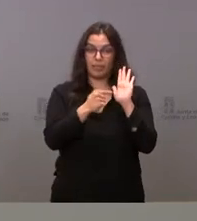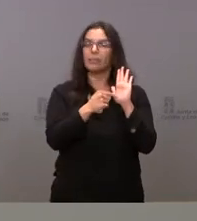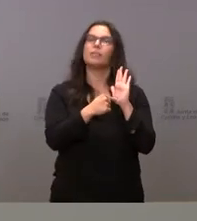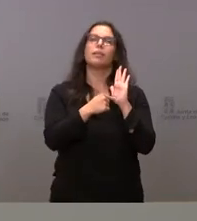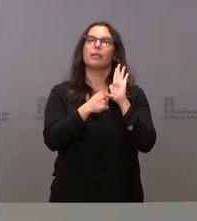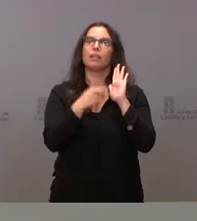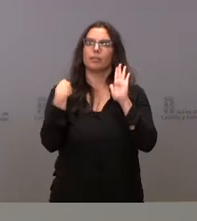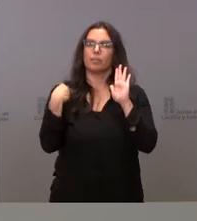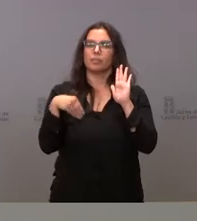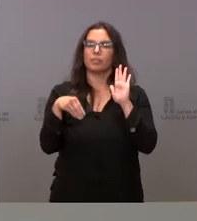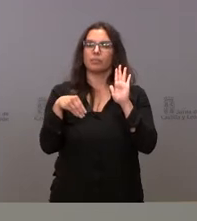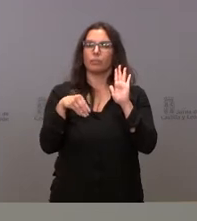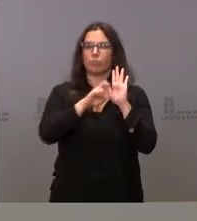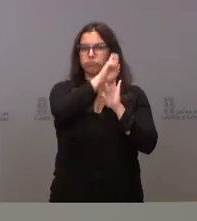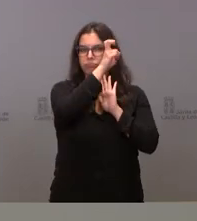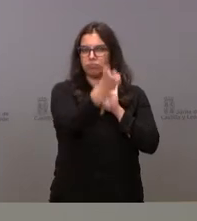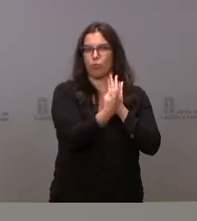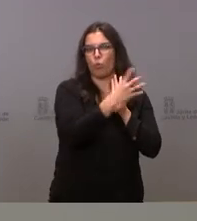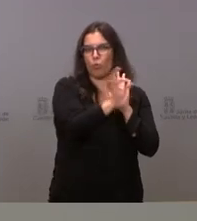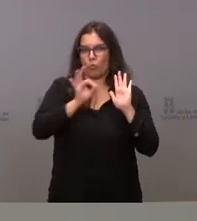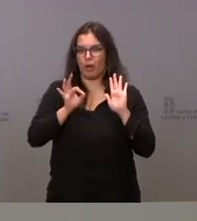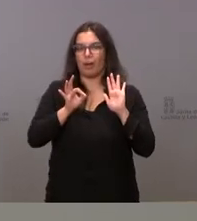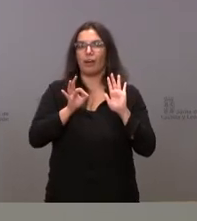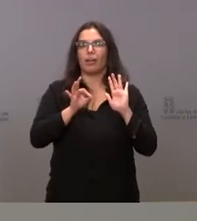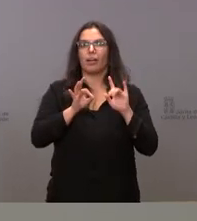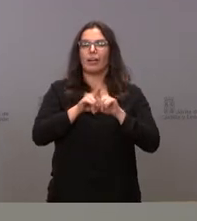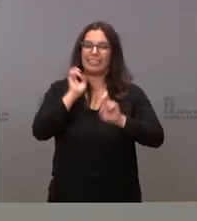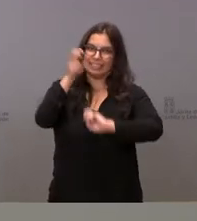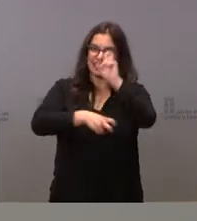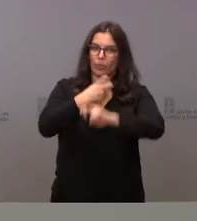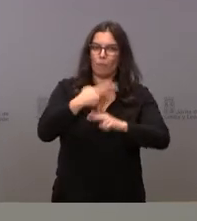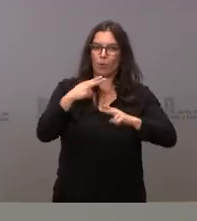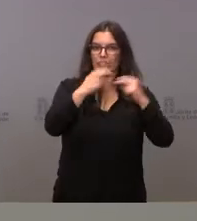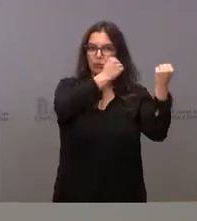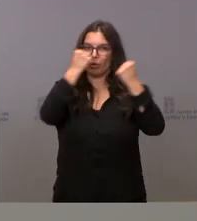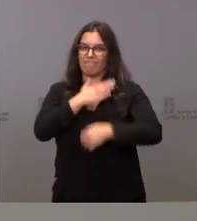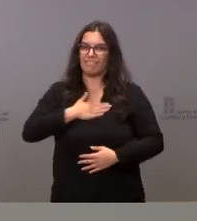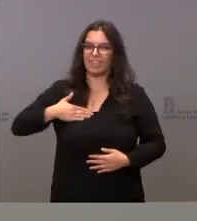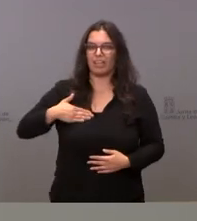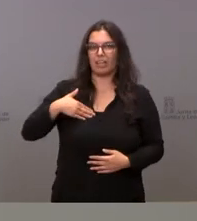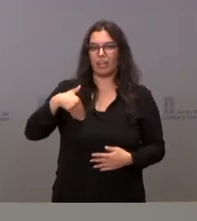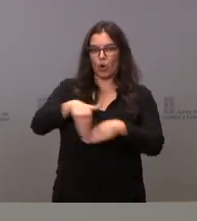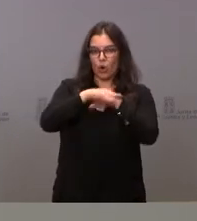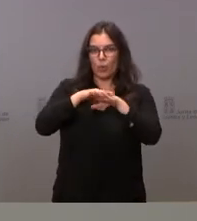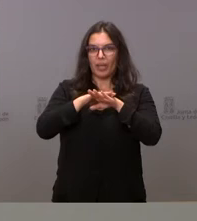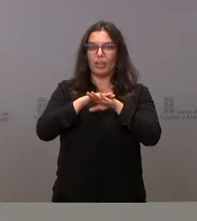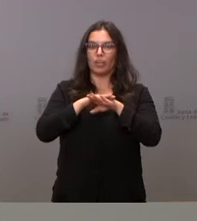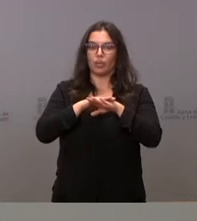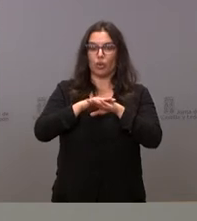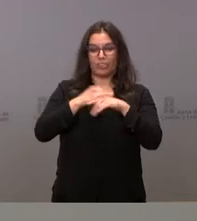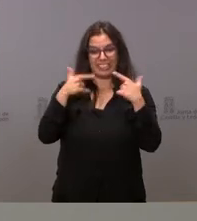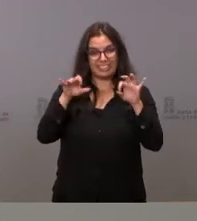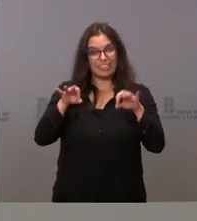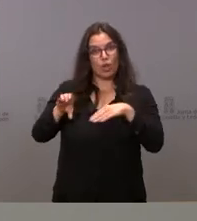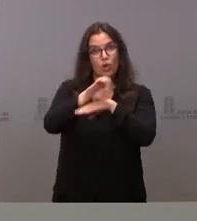dentro de las que componen la regeneración política institucional que quiere impulsar este Gobierno, esta Consejería y,